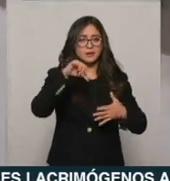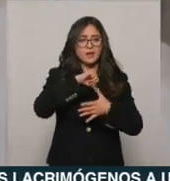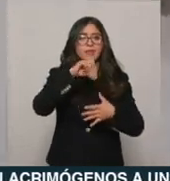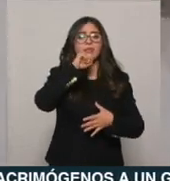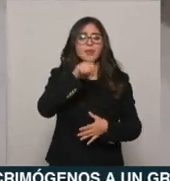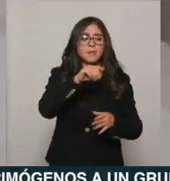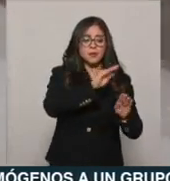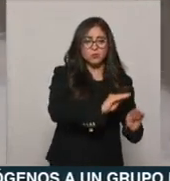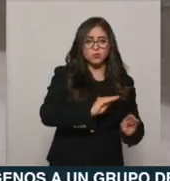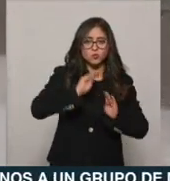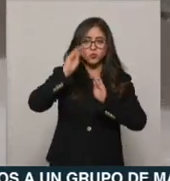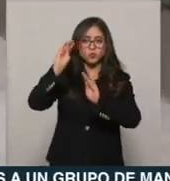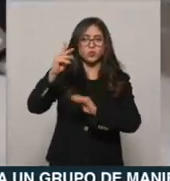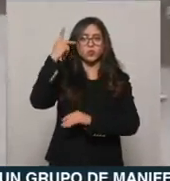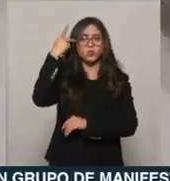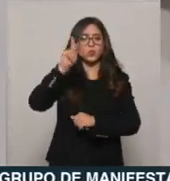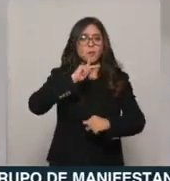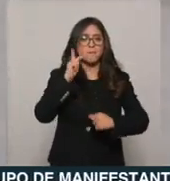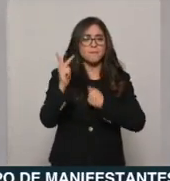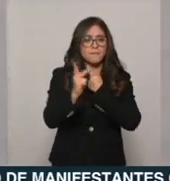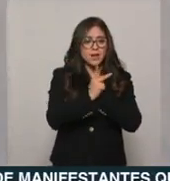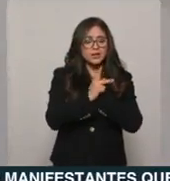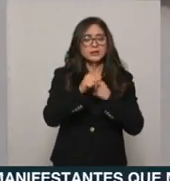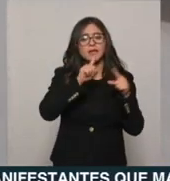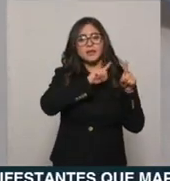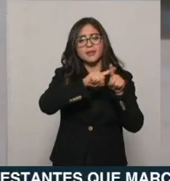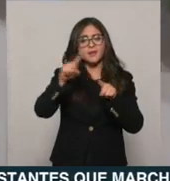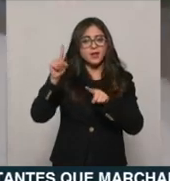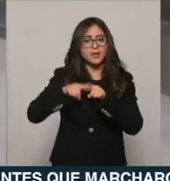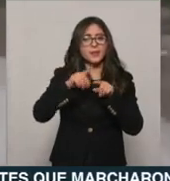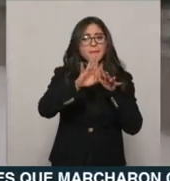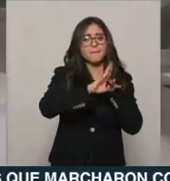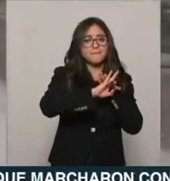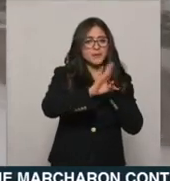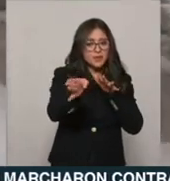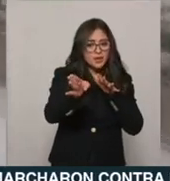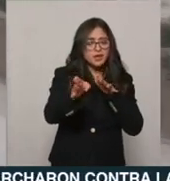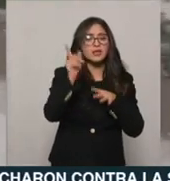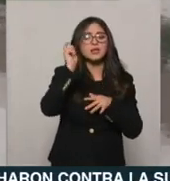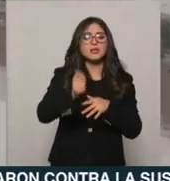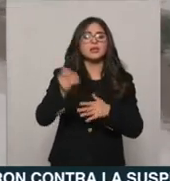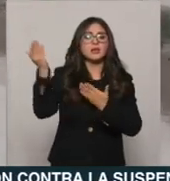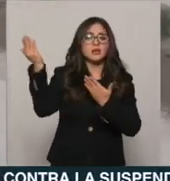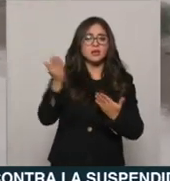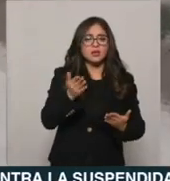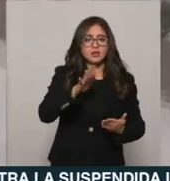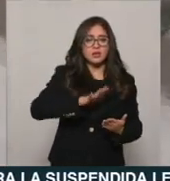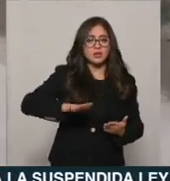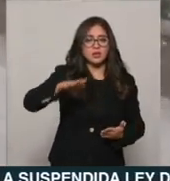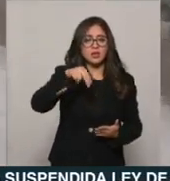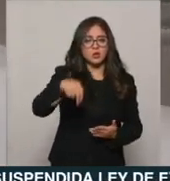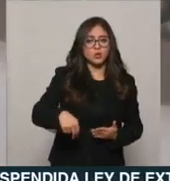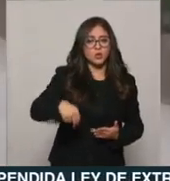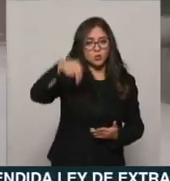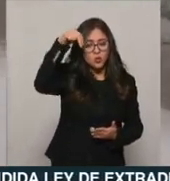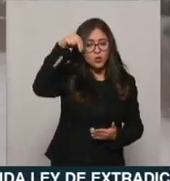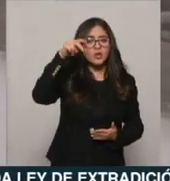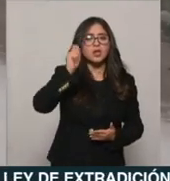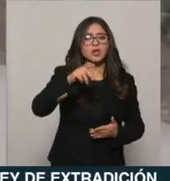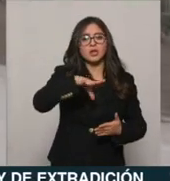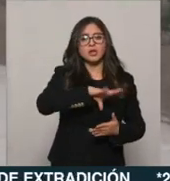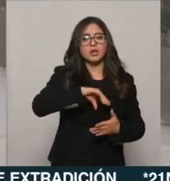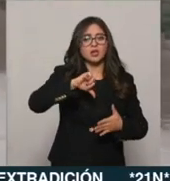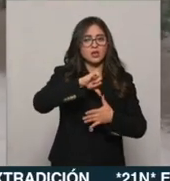deportación también de miles de migrantes provenientes del Triángulo del Norte de